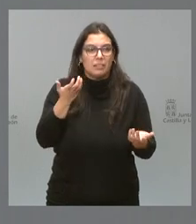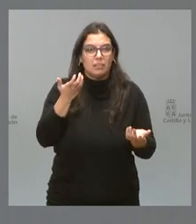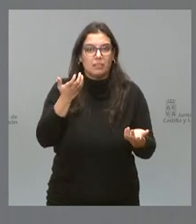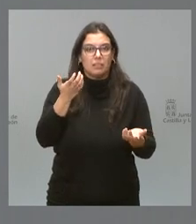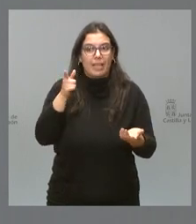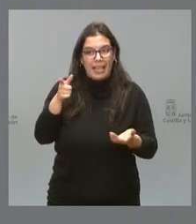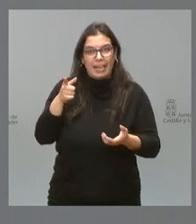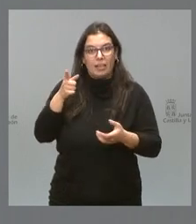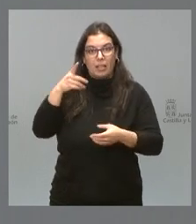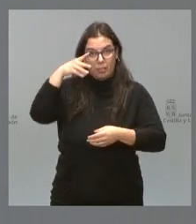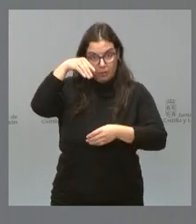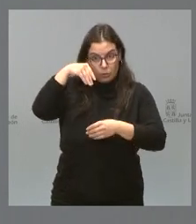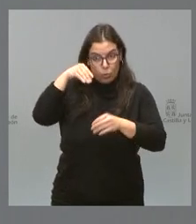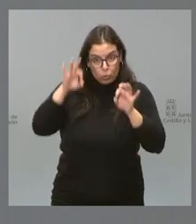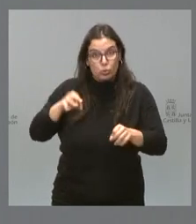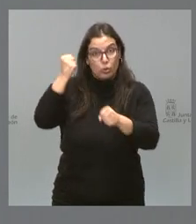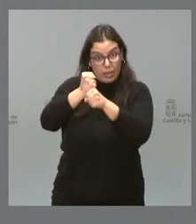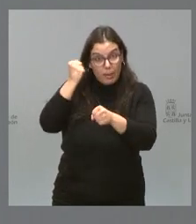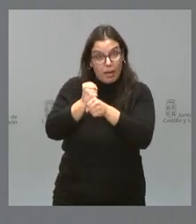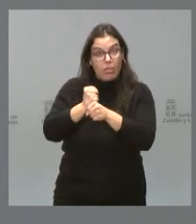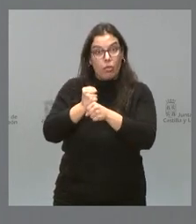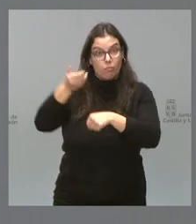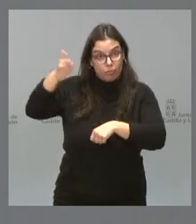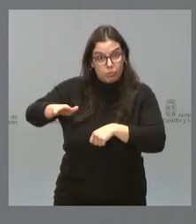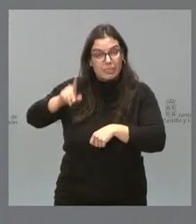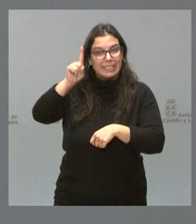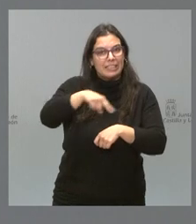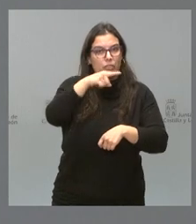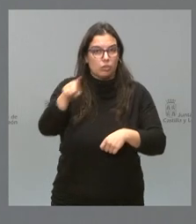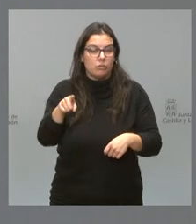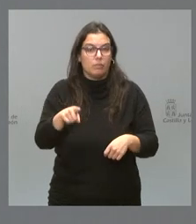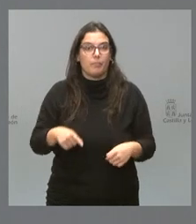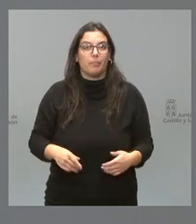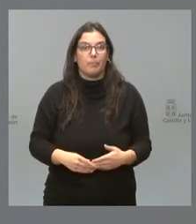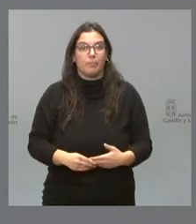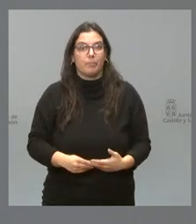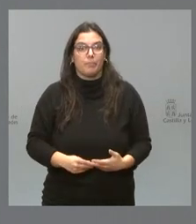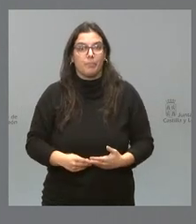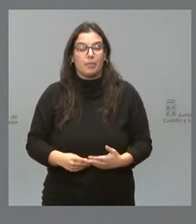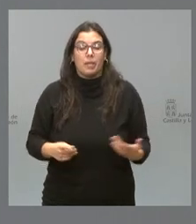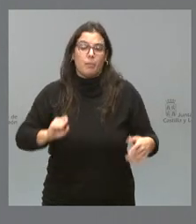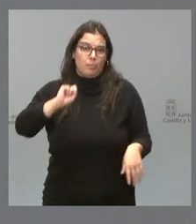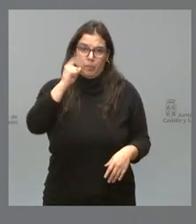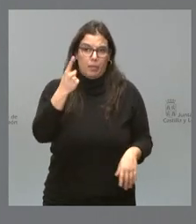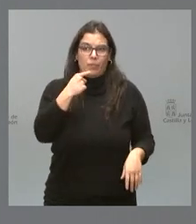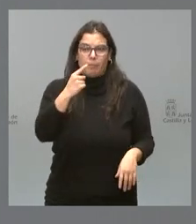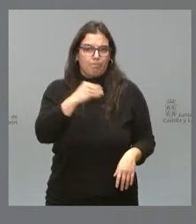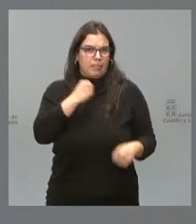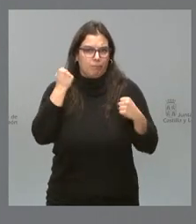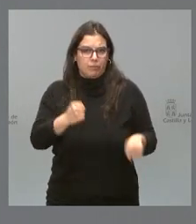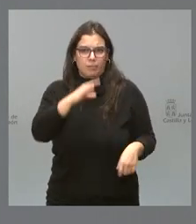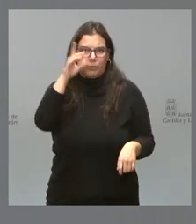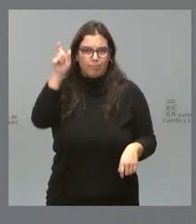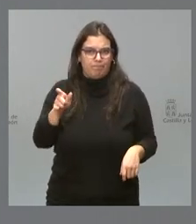el ejercicio de su trabajo como parecía o en primer lugar lamentamos profundamente lo ocurrido